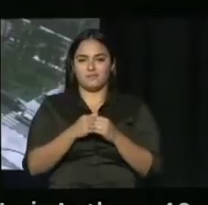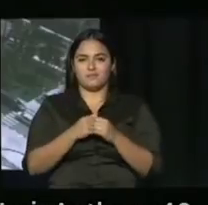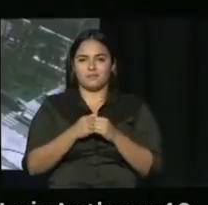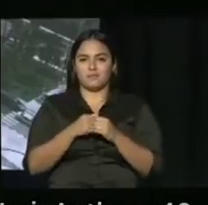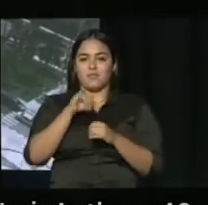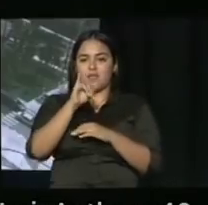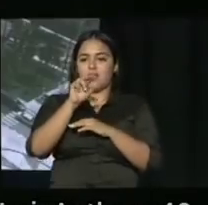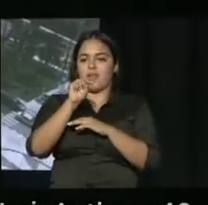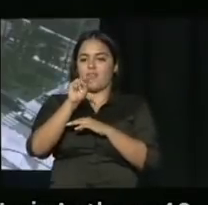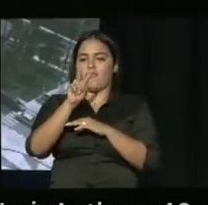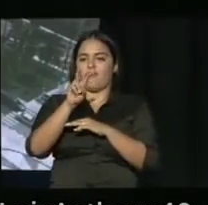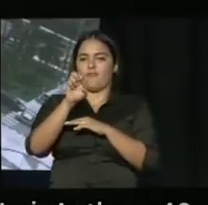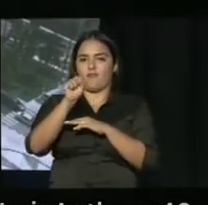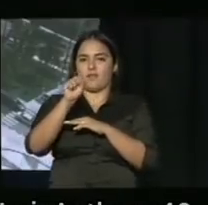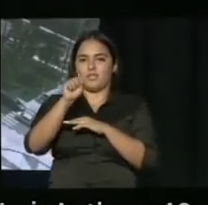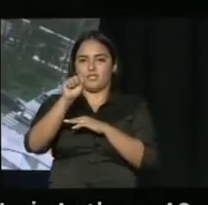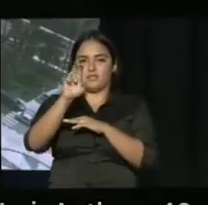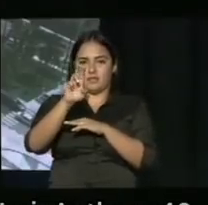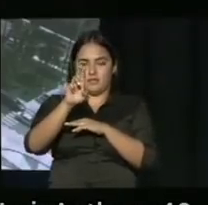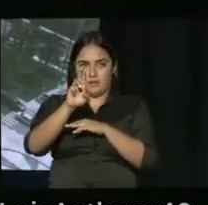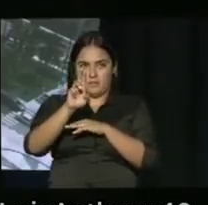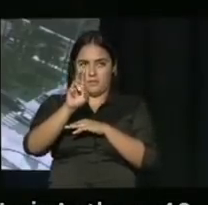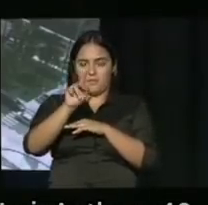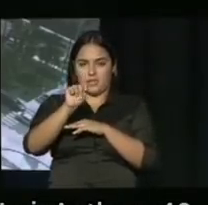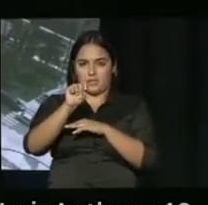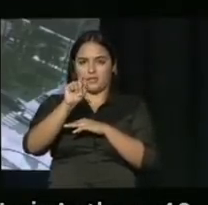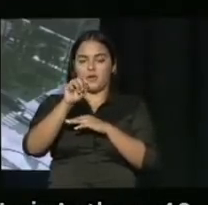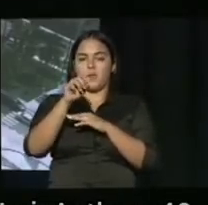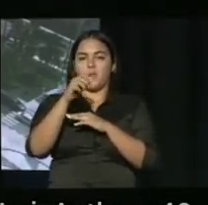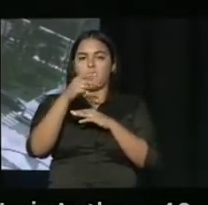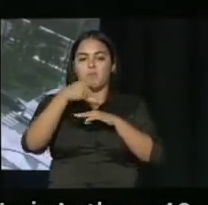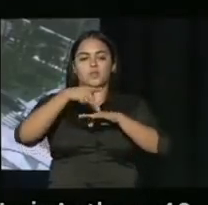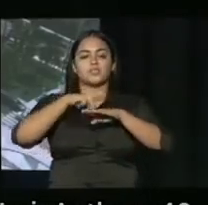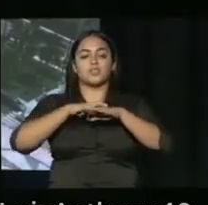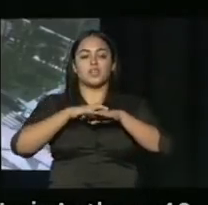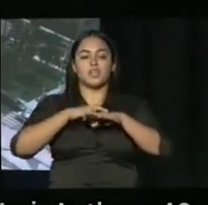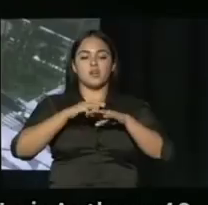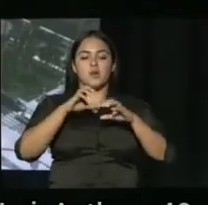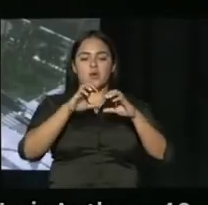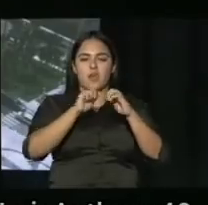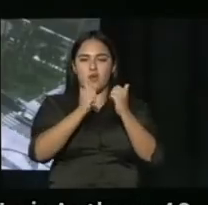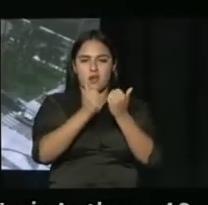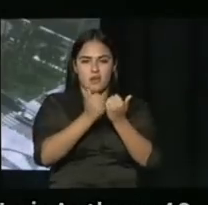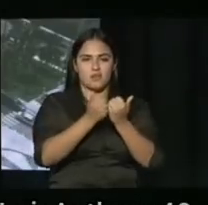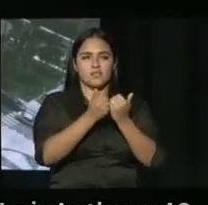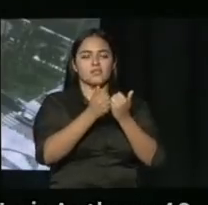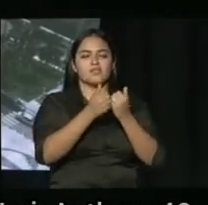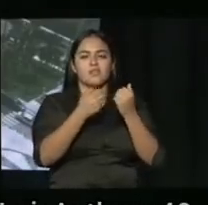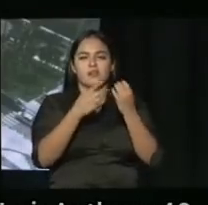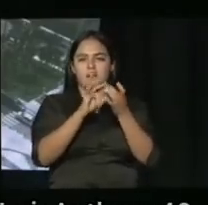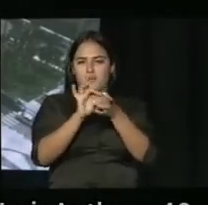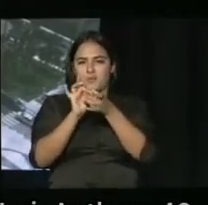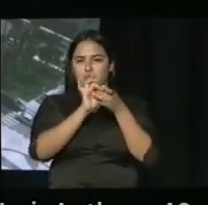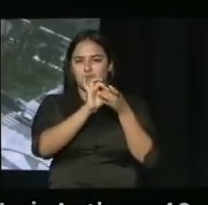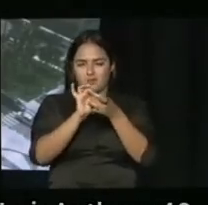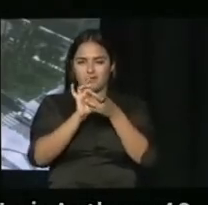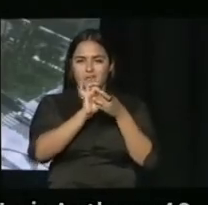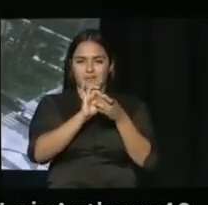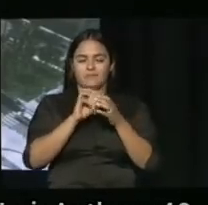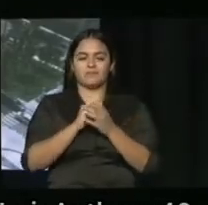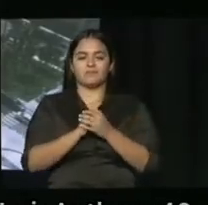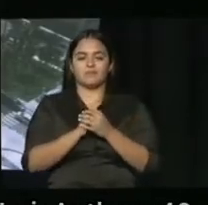Invest Puerto Rico y las organizaciones profesionales deben integrarse mejor para que Puerto Rico esté presente en los sectores